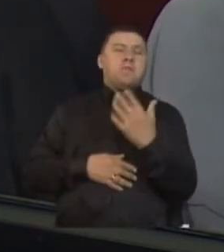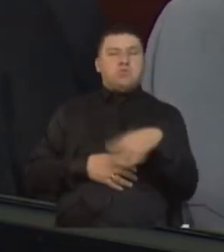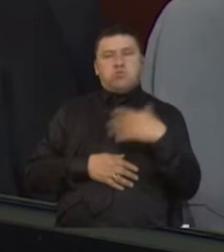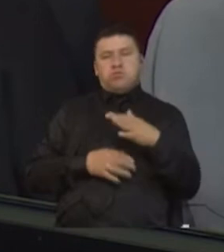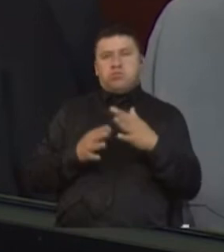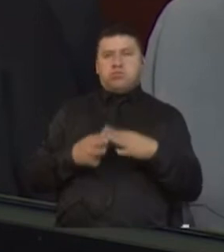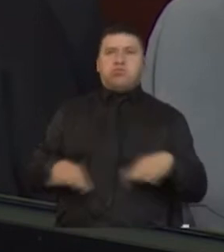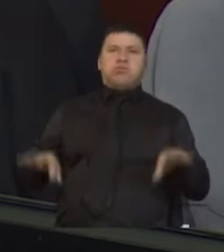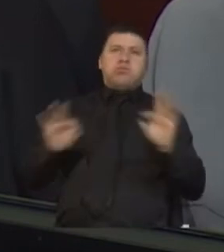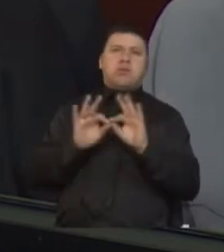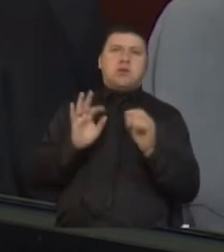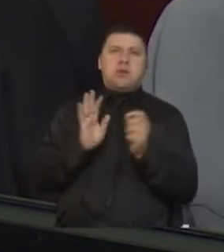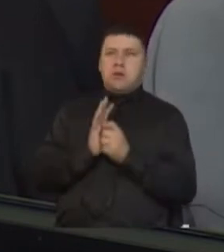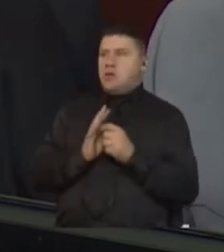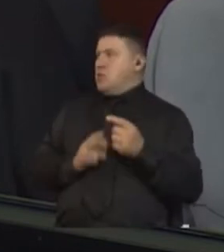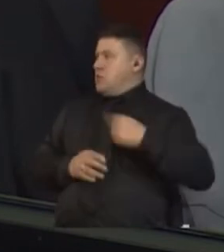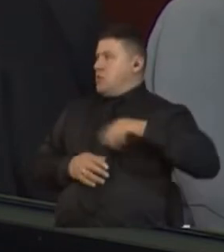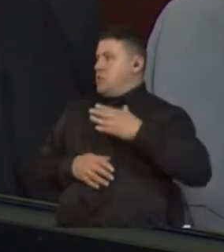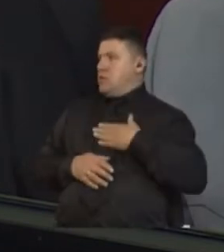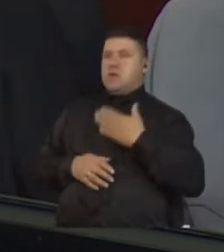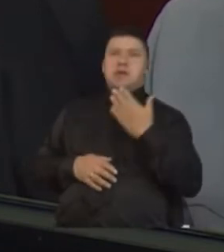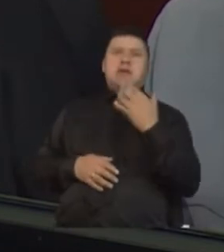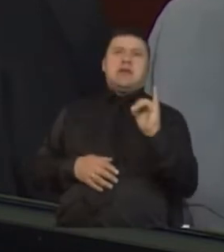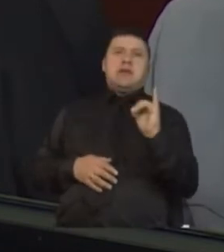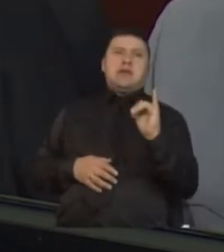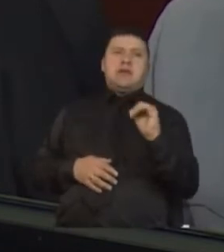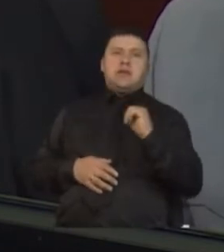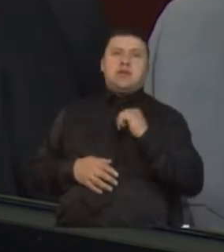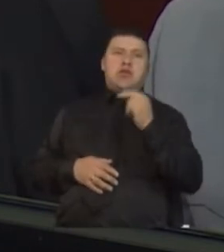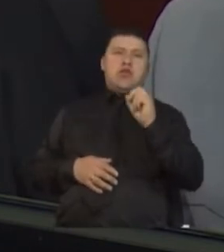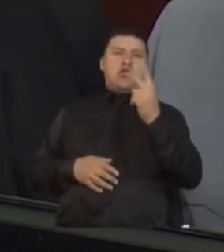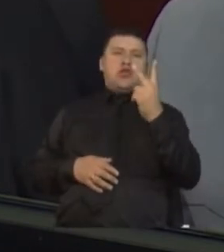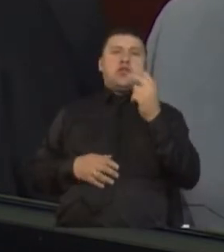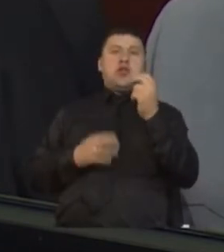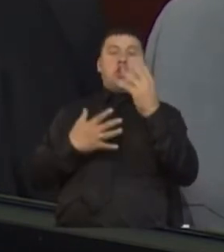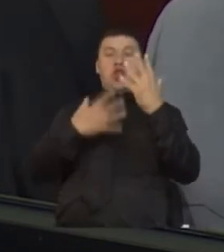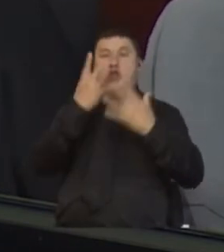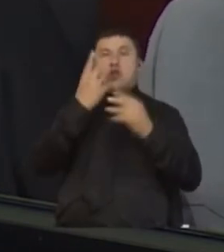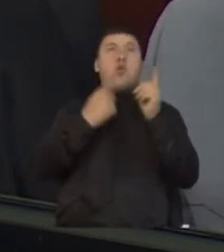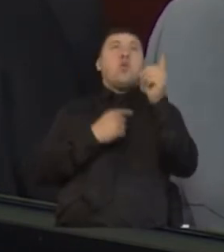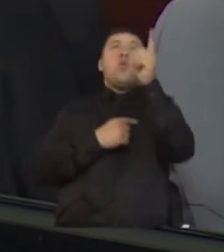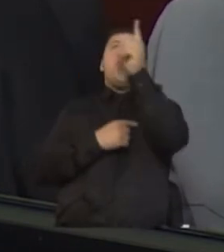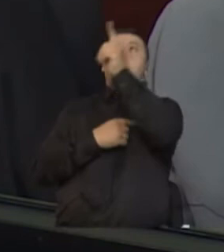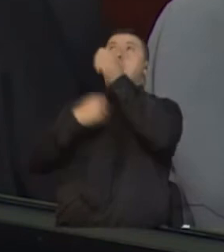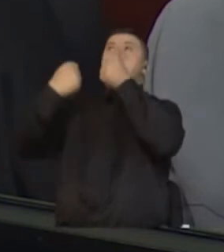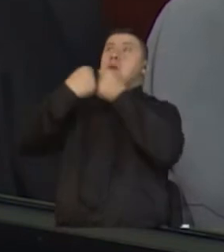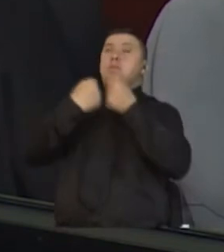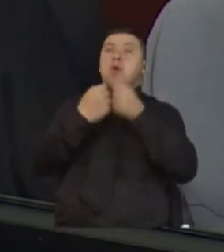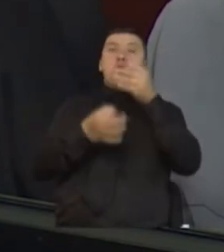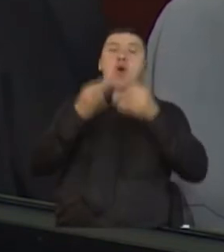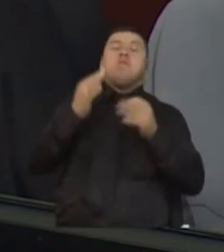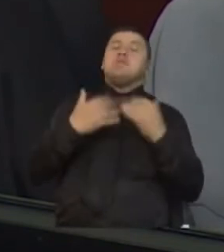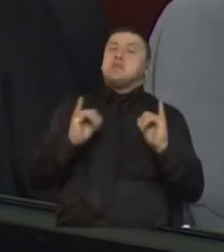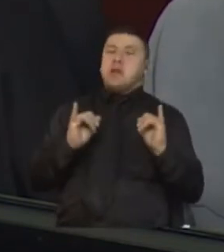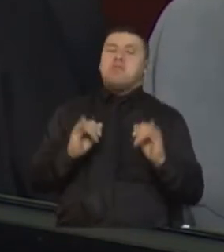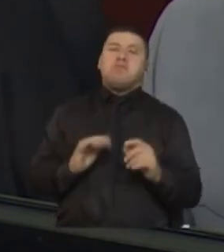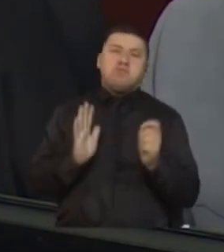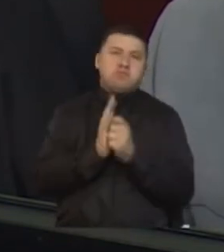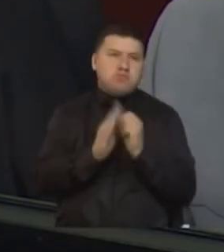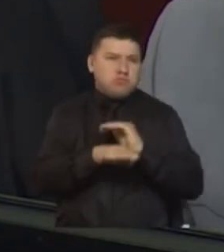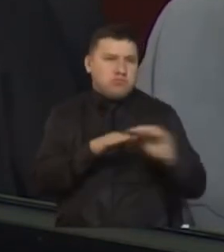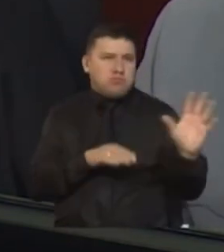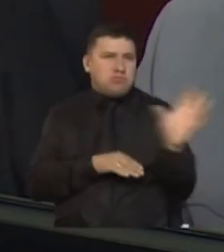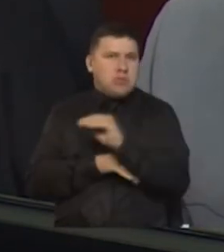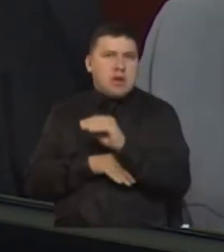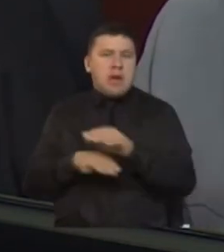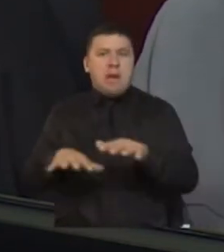muy importante y nosotros ya tenemos 12 tratados de este tipo en materia penal. Por eso invito a